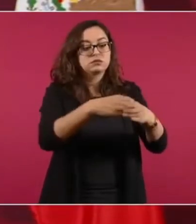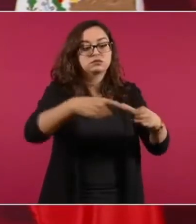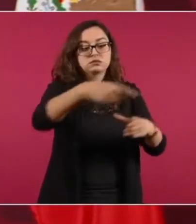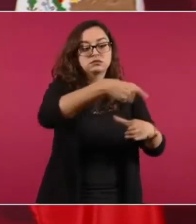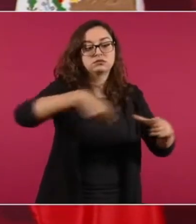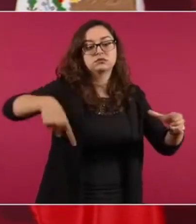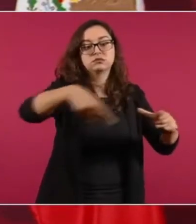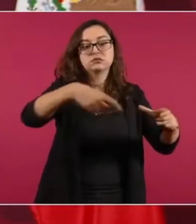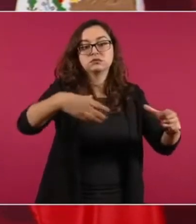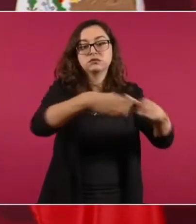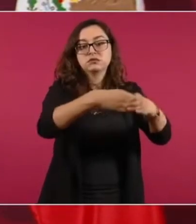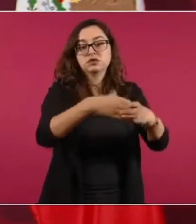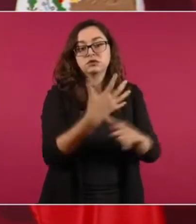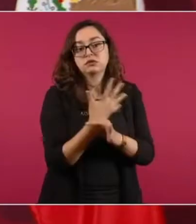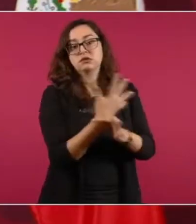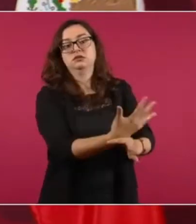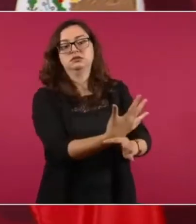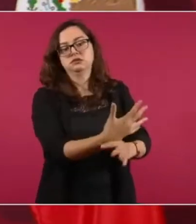del Partido Conservador.